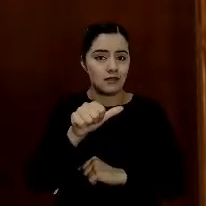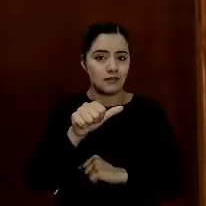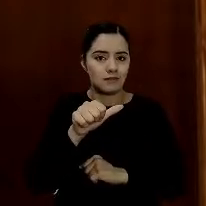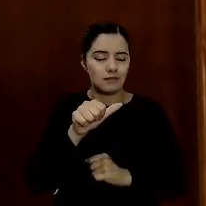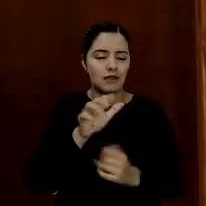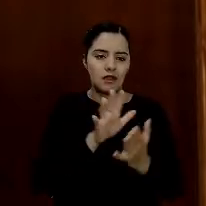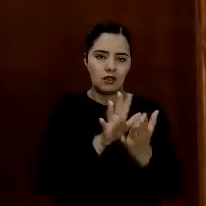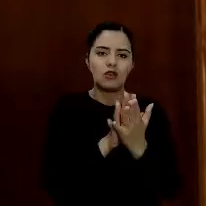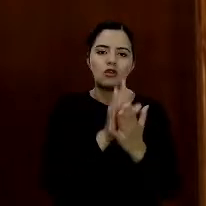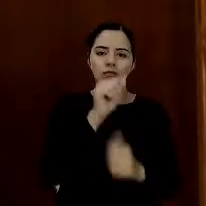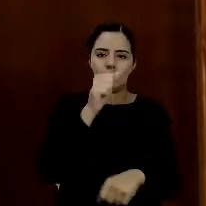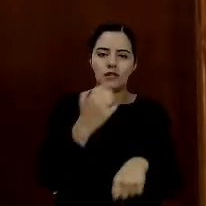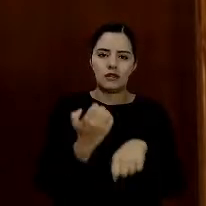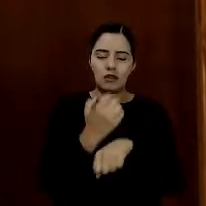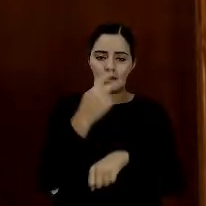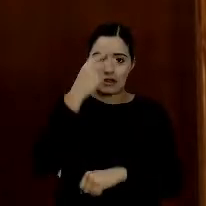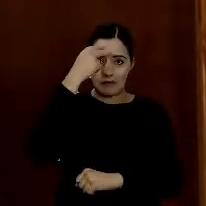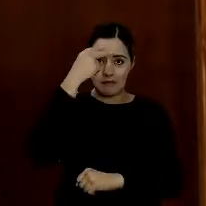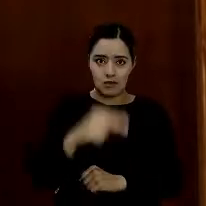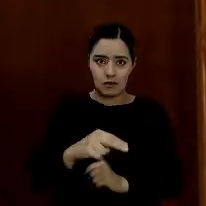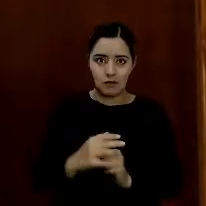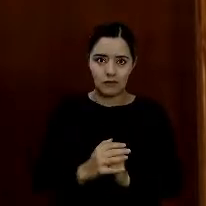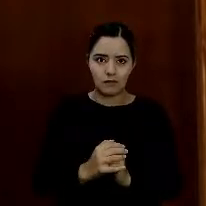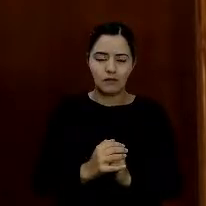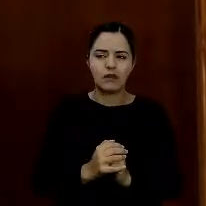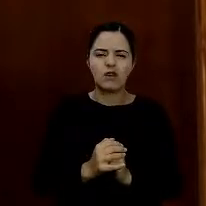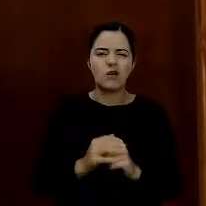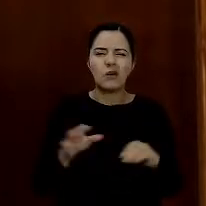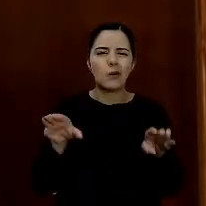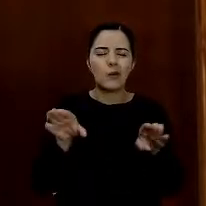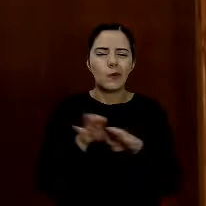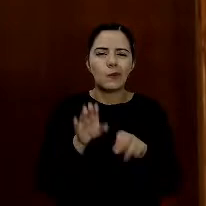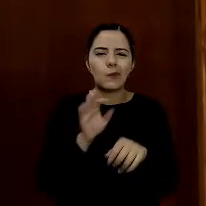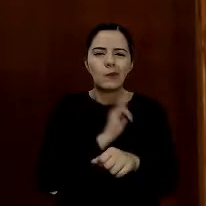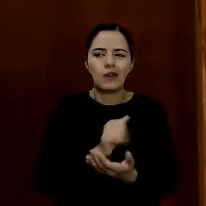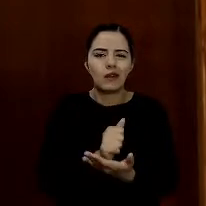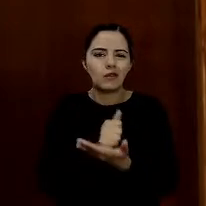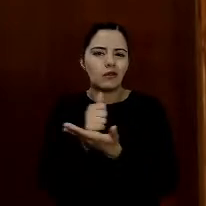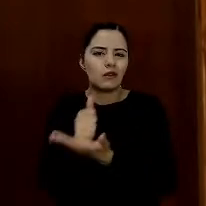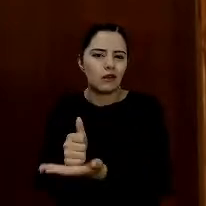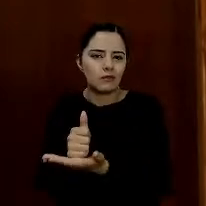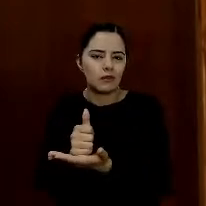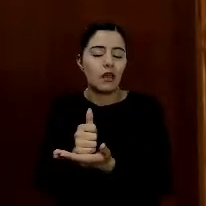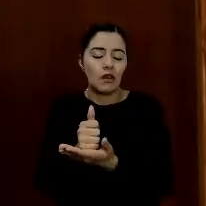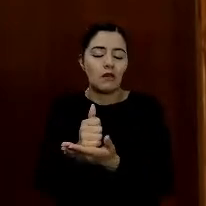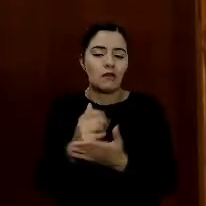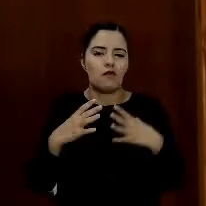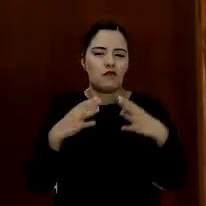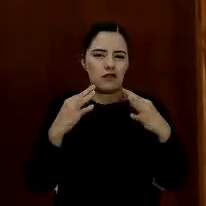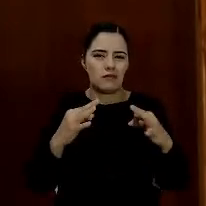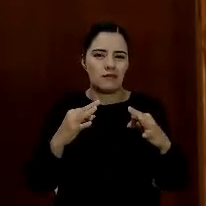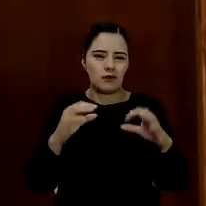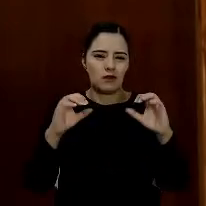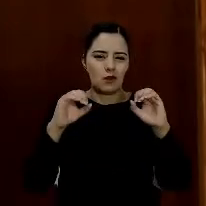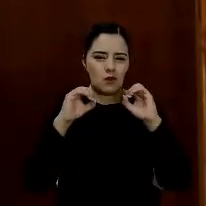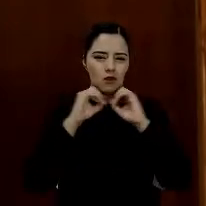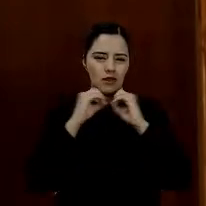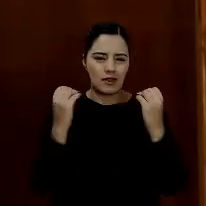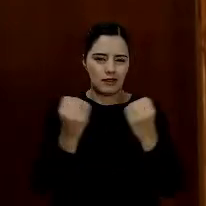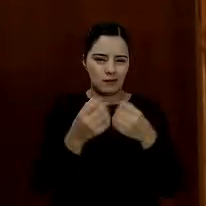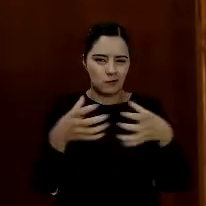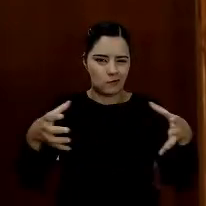Estatal, creando un organismo autónomo para la protección de los derechos de la